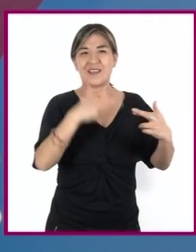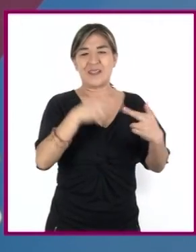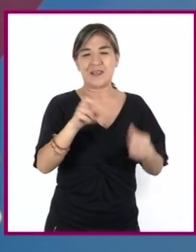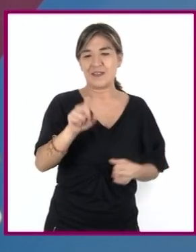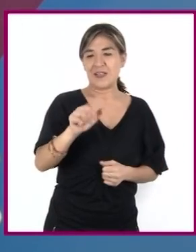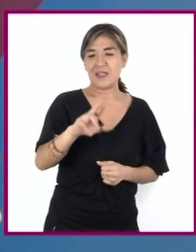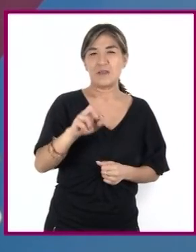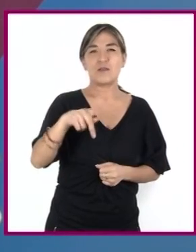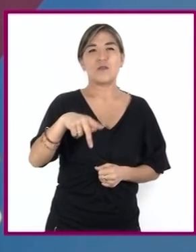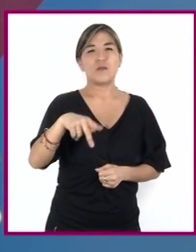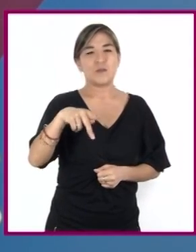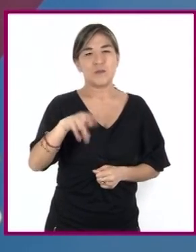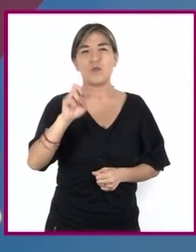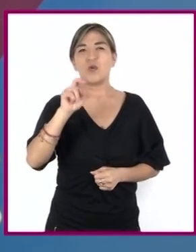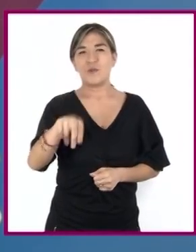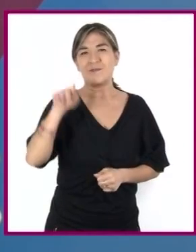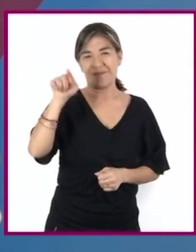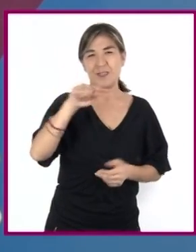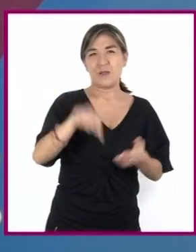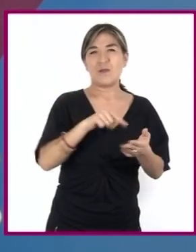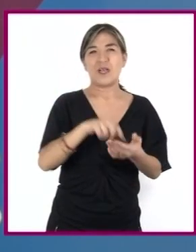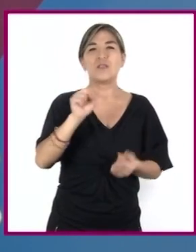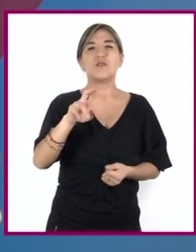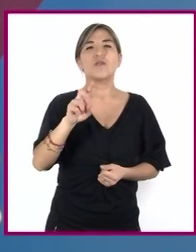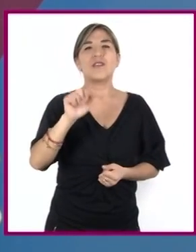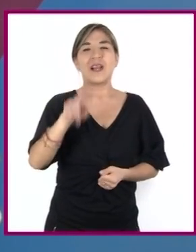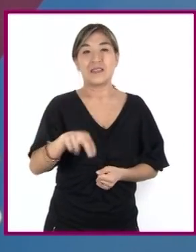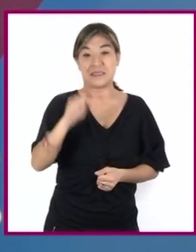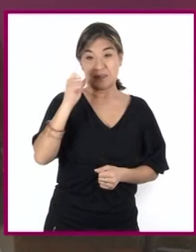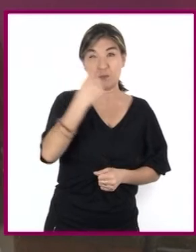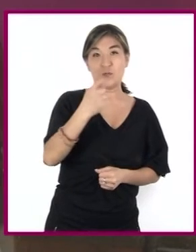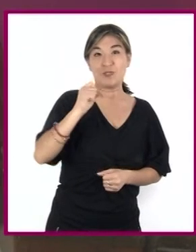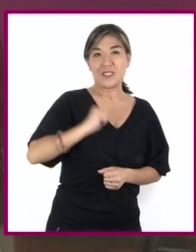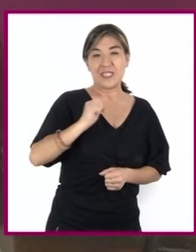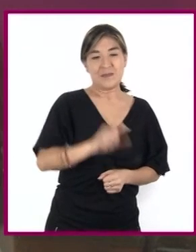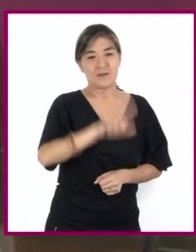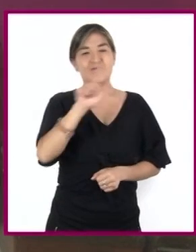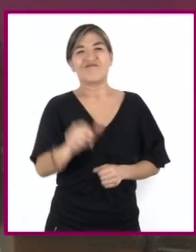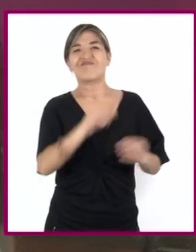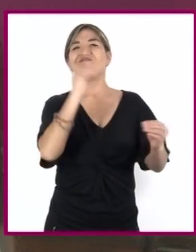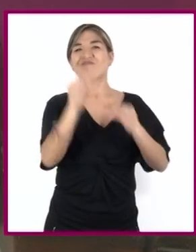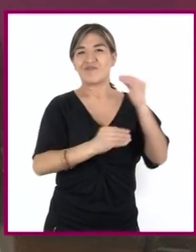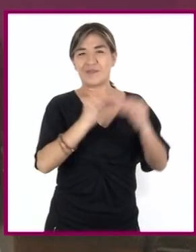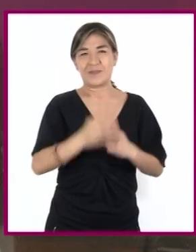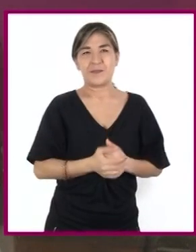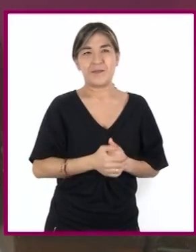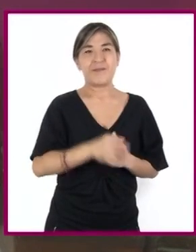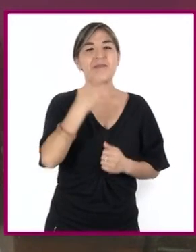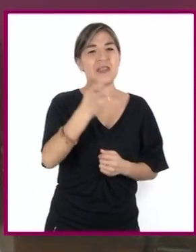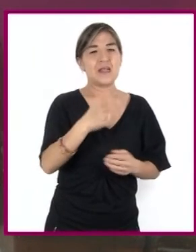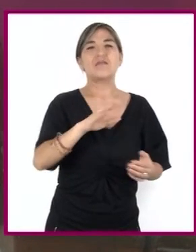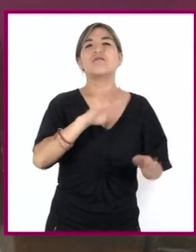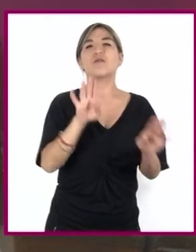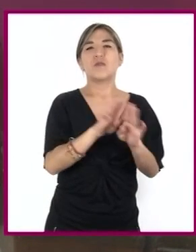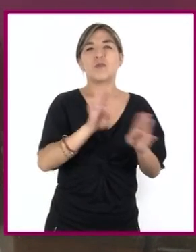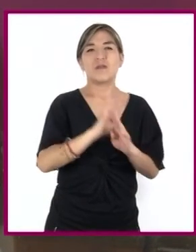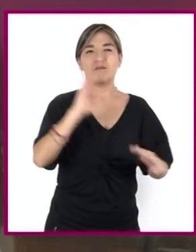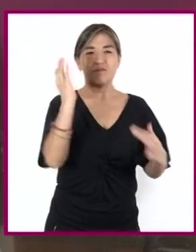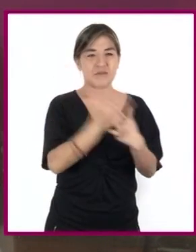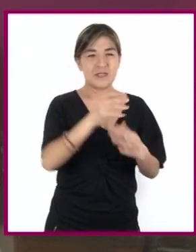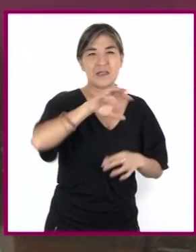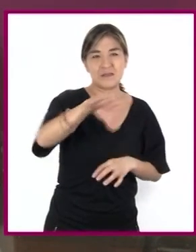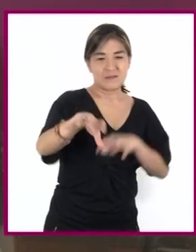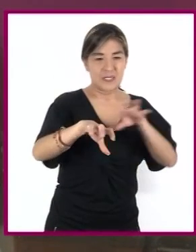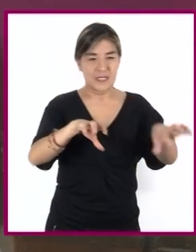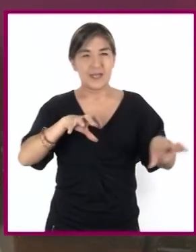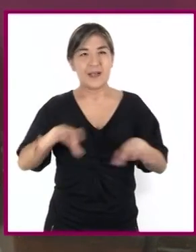en Sudán de 2003, es decir, un siglo después. Los colonizadores dividieron poblaciones afines a